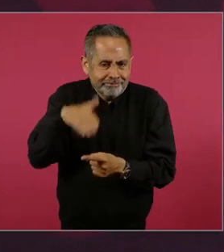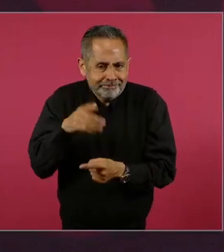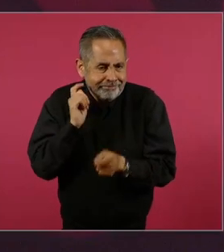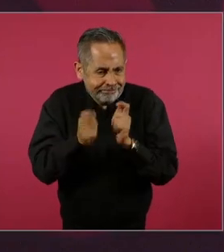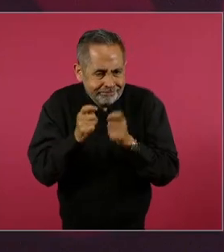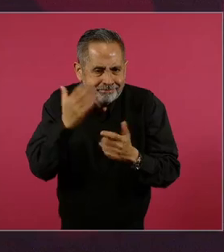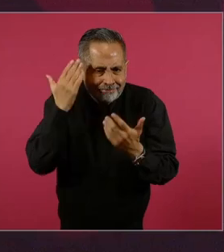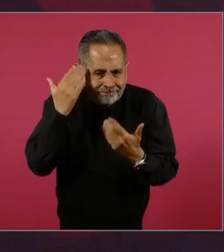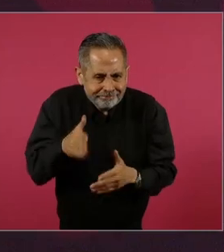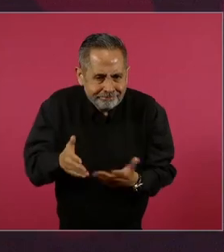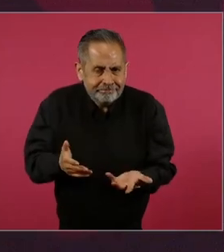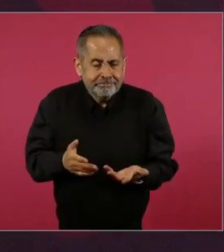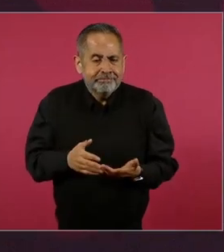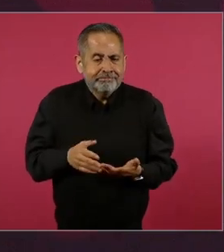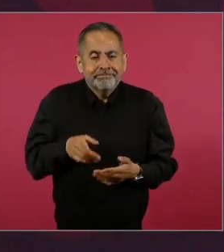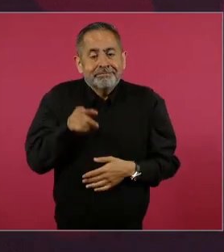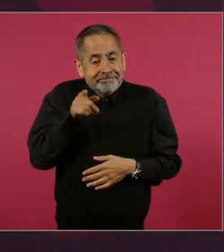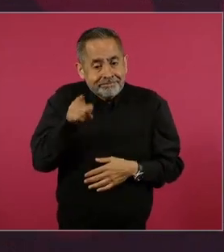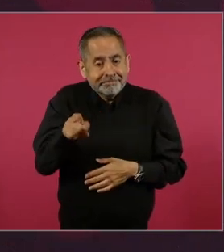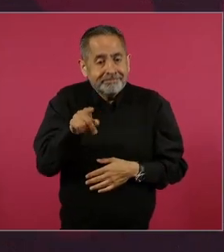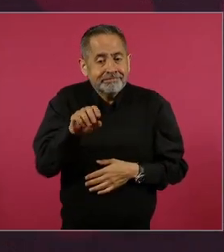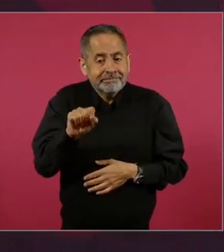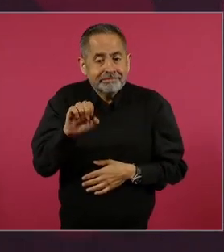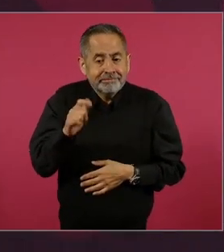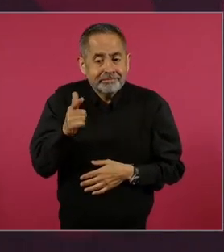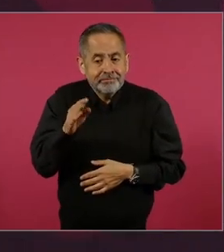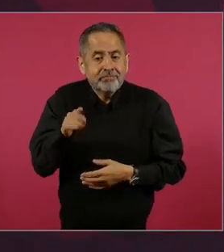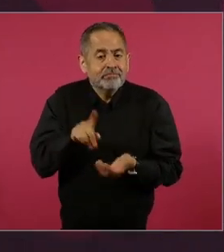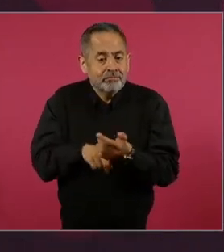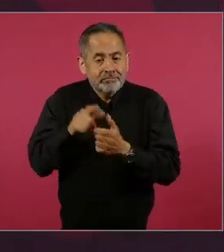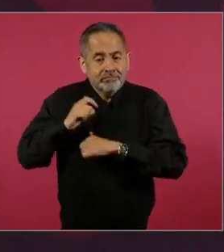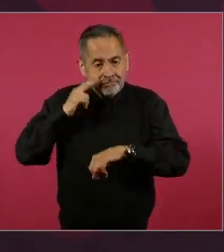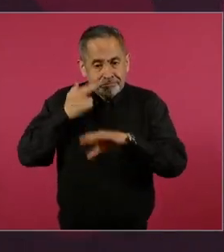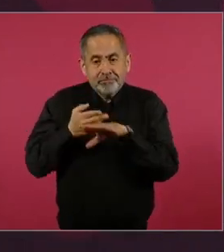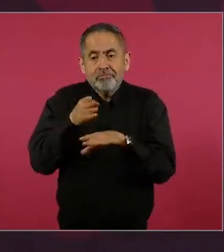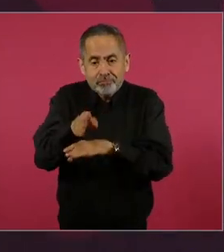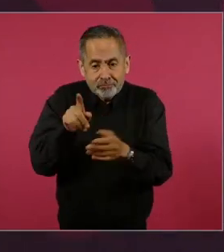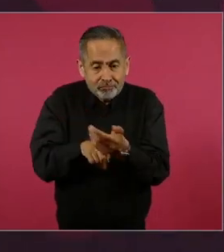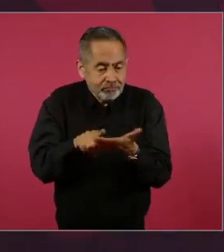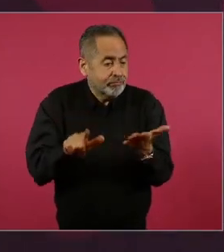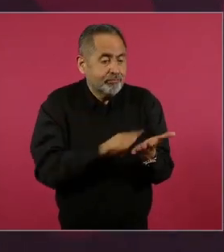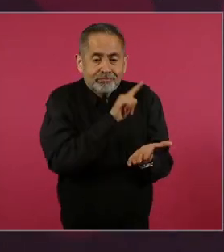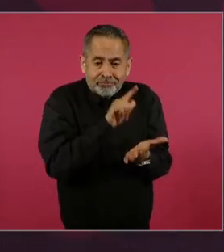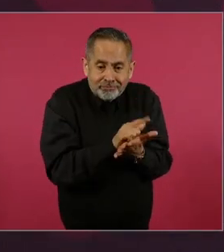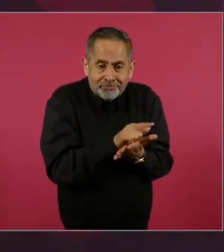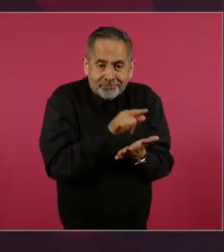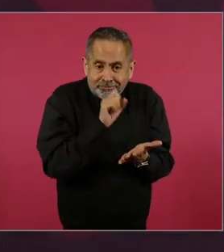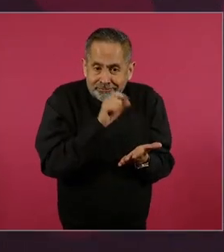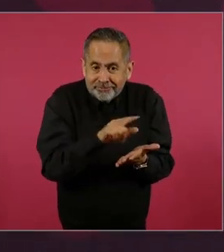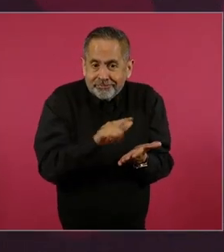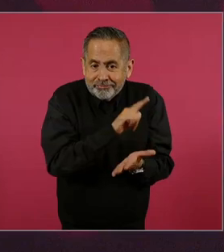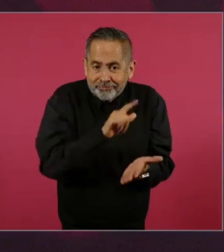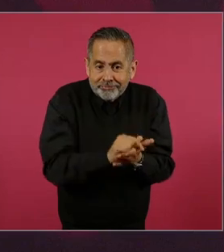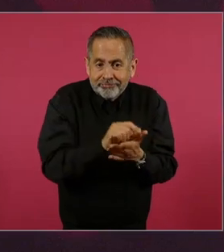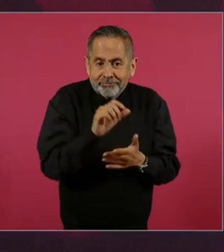Es la secretaría que tiene que ver con la ley de